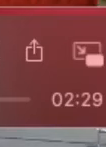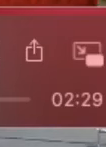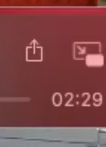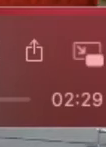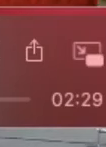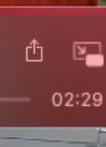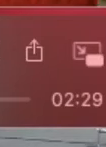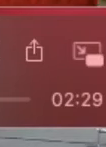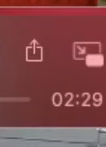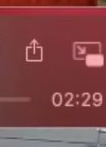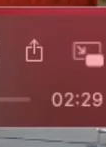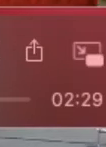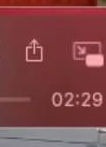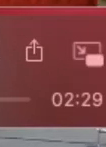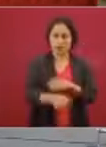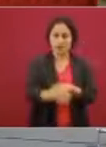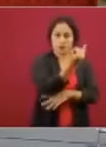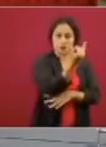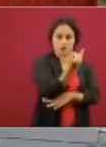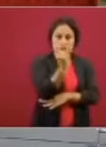Preescolar tiene